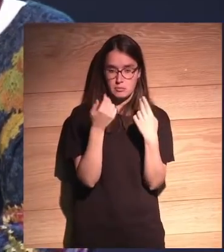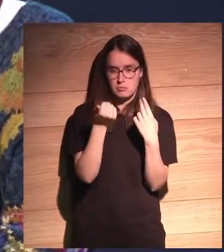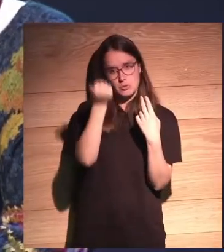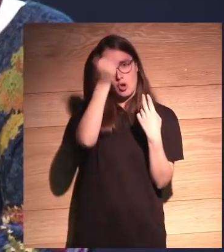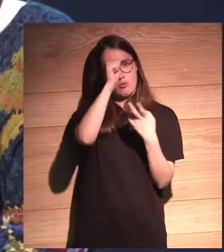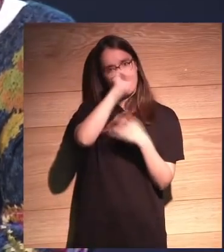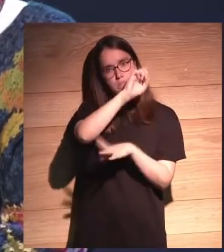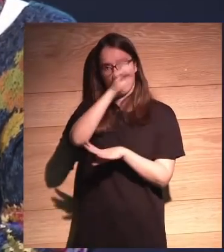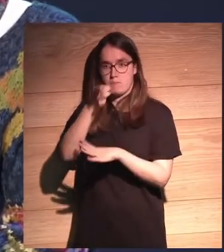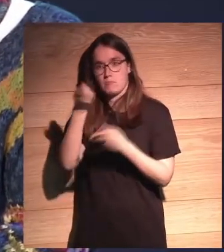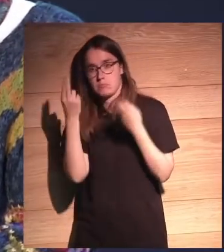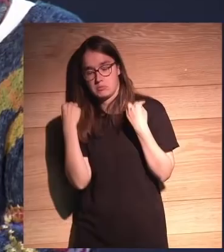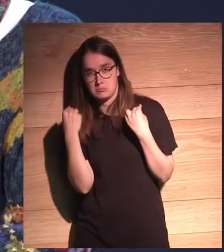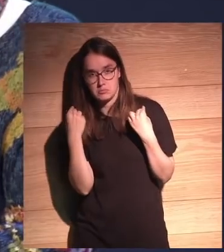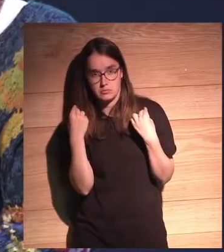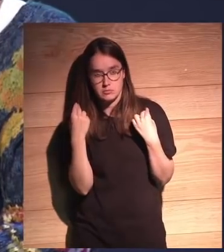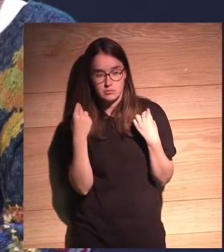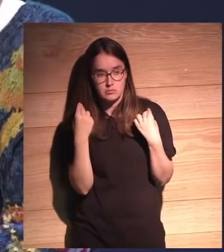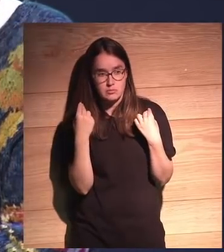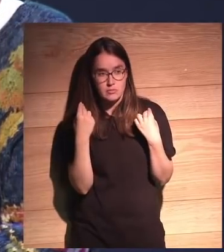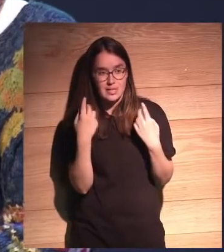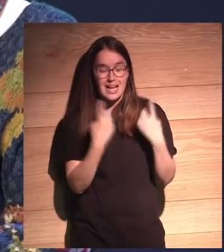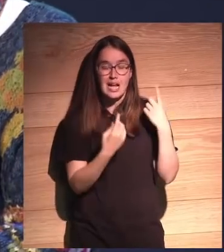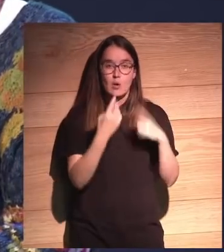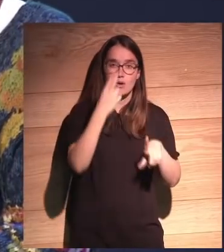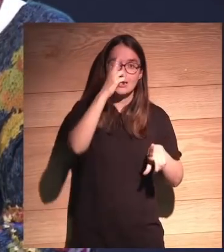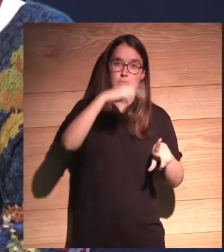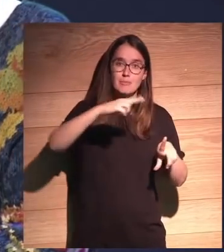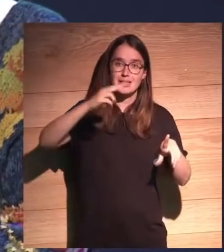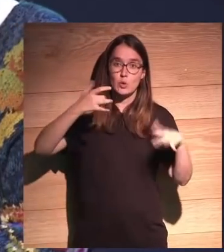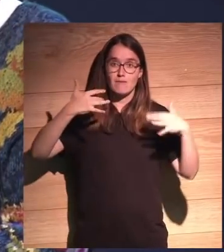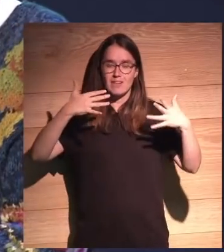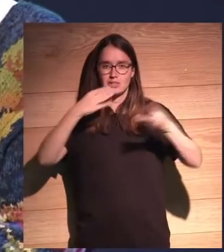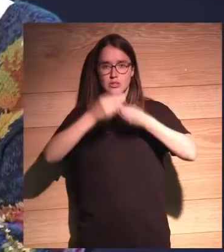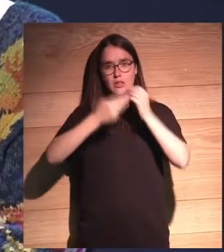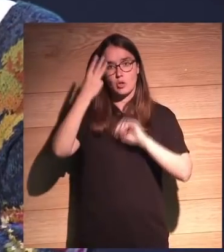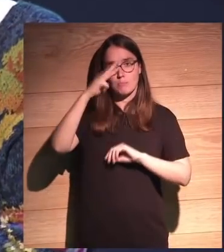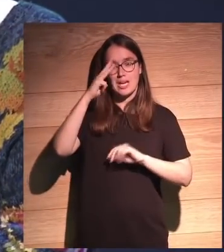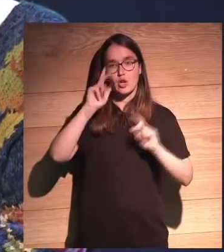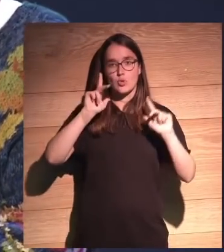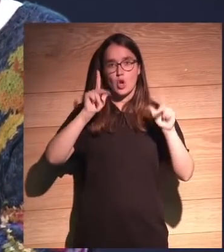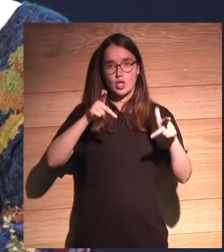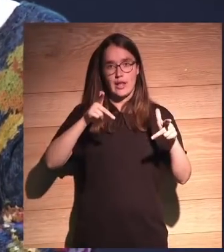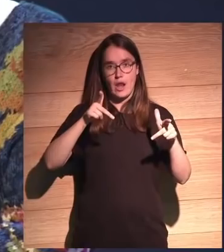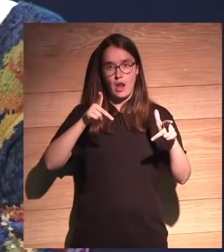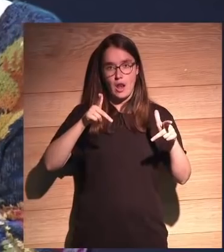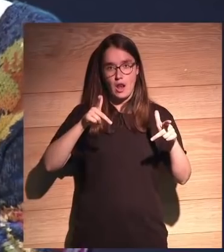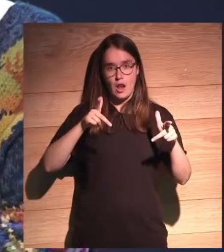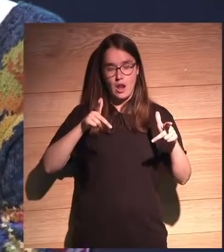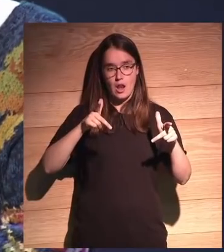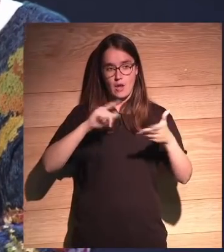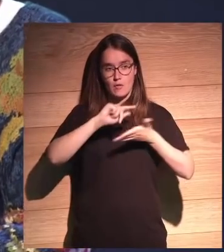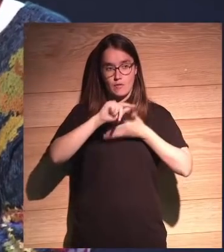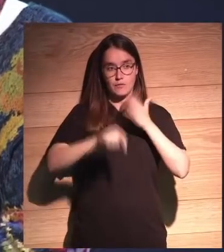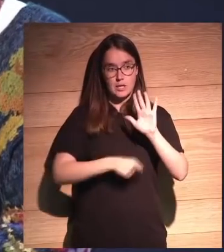José Renau, y una serie de frescos que se hicieron en México en un hotel que aparecen firmados